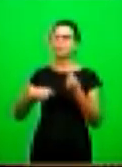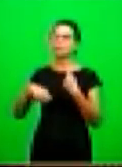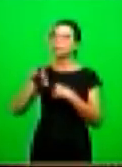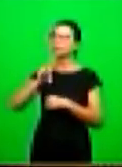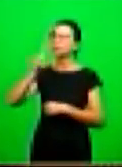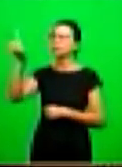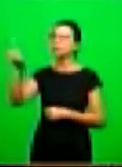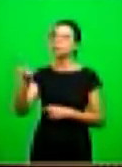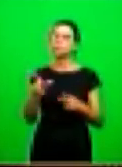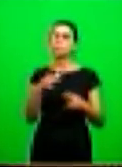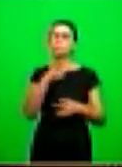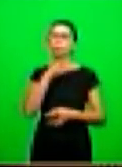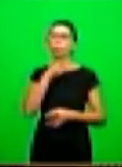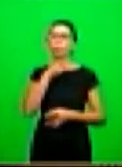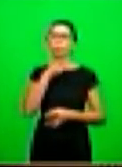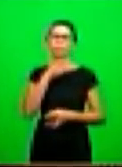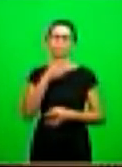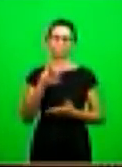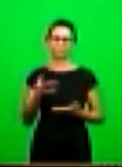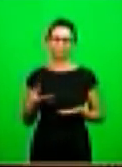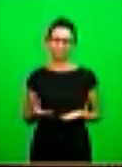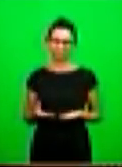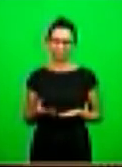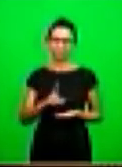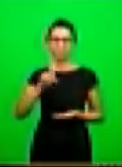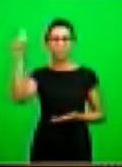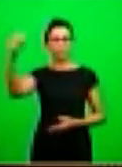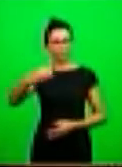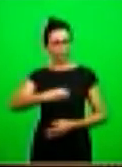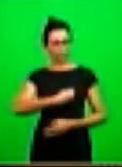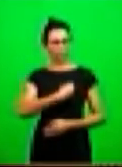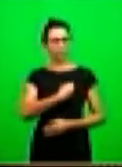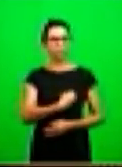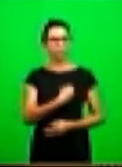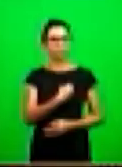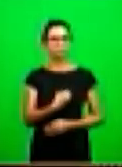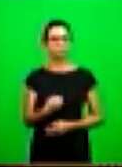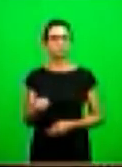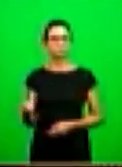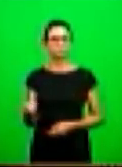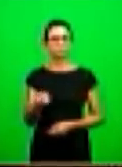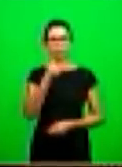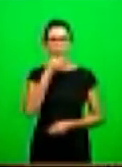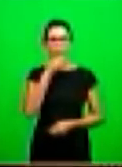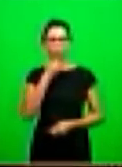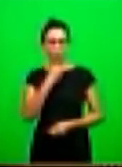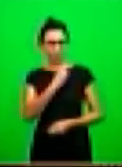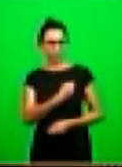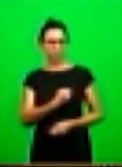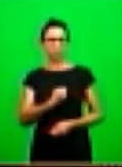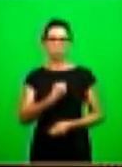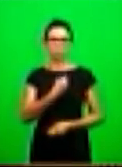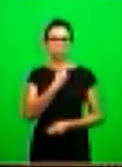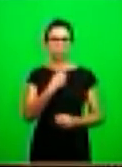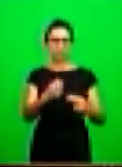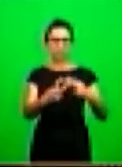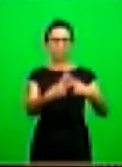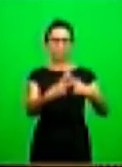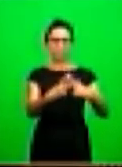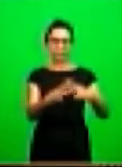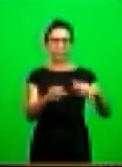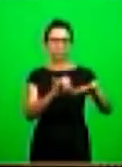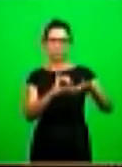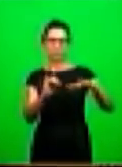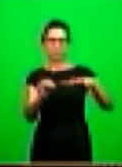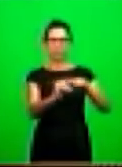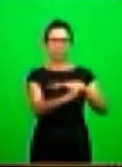sed de Dios vivo. Por eso es que Juan, cuando él estaba desterrado en la isla de Patmos, por